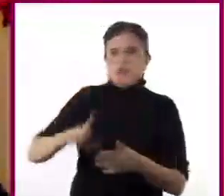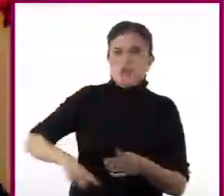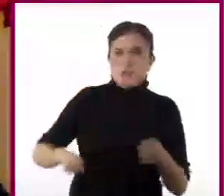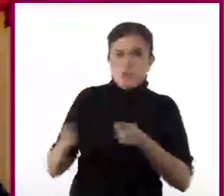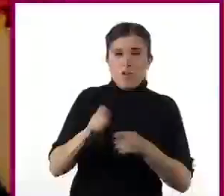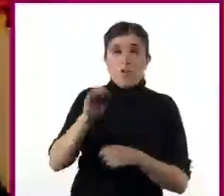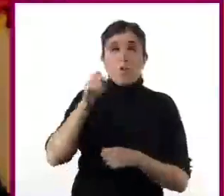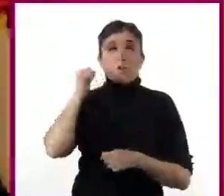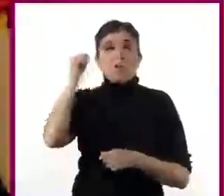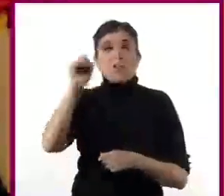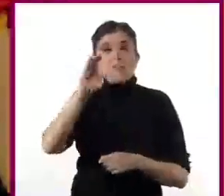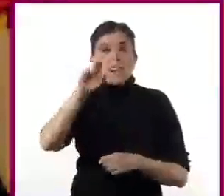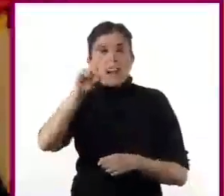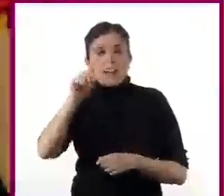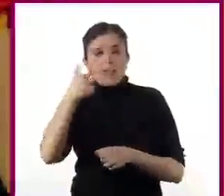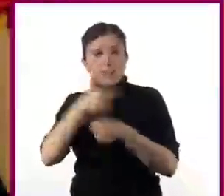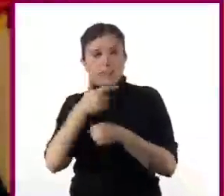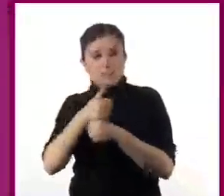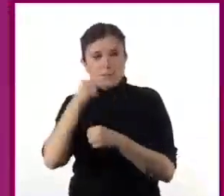Fernando VII!